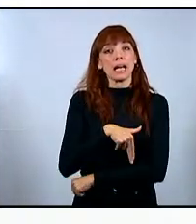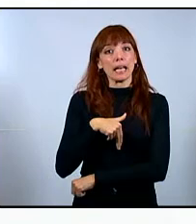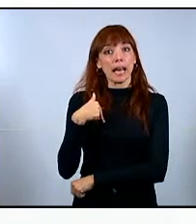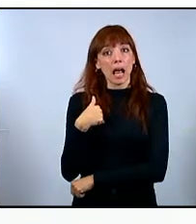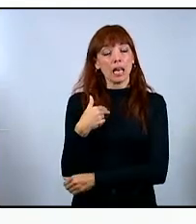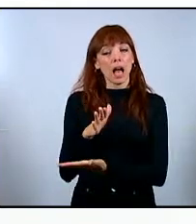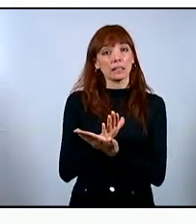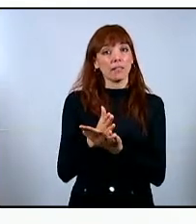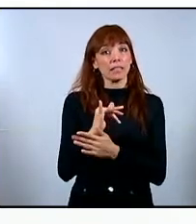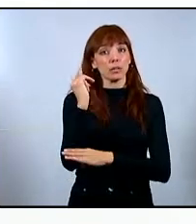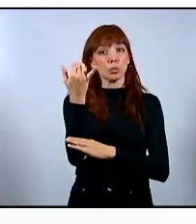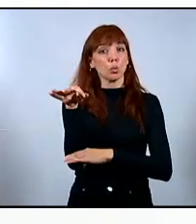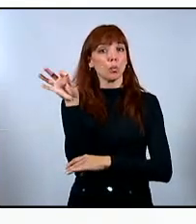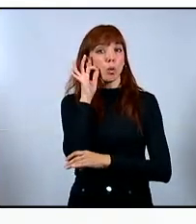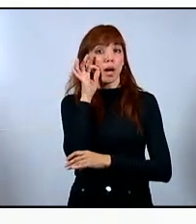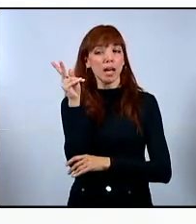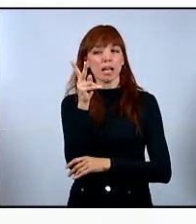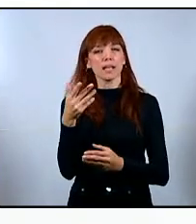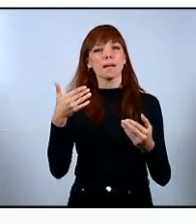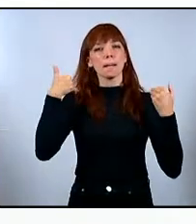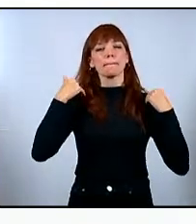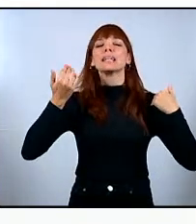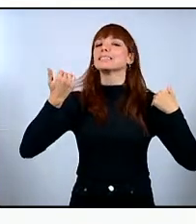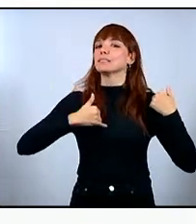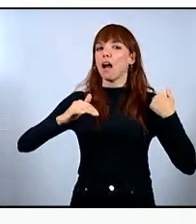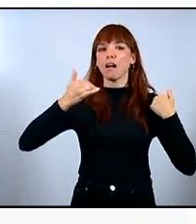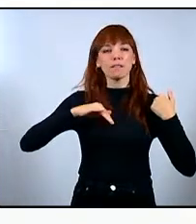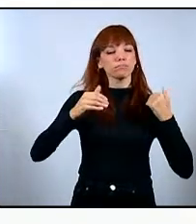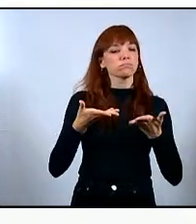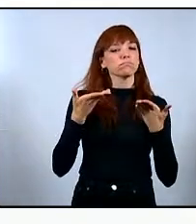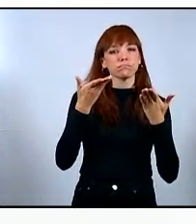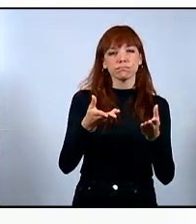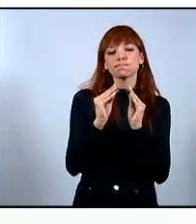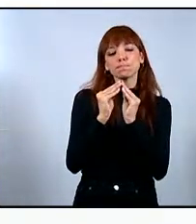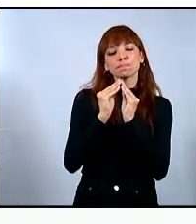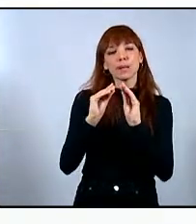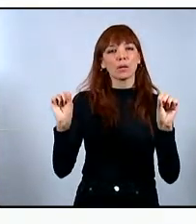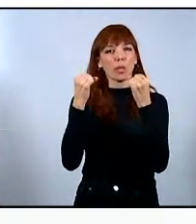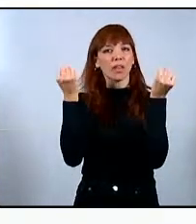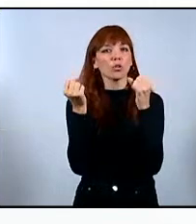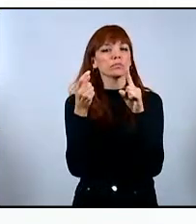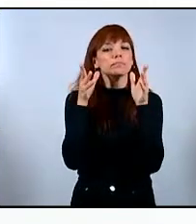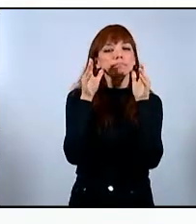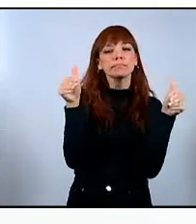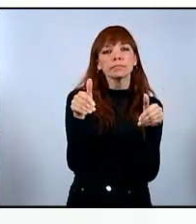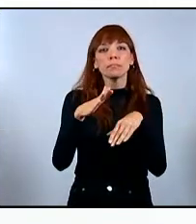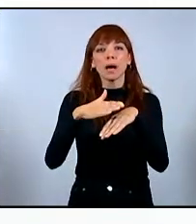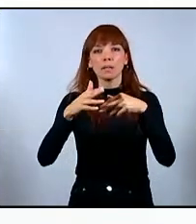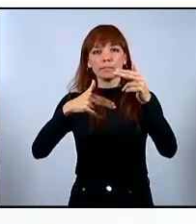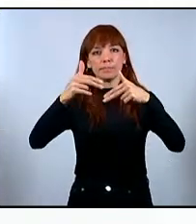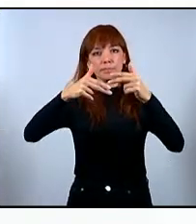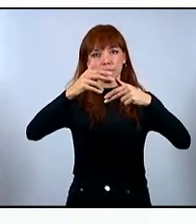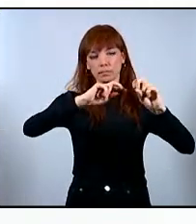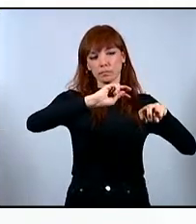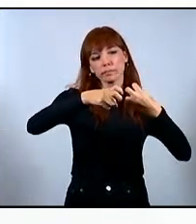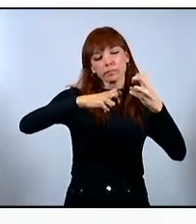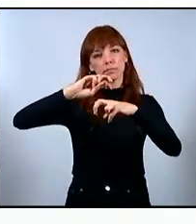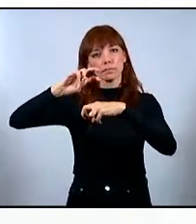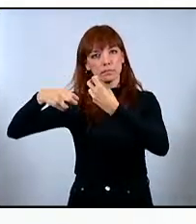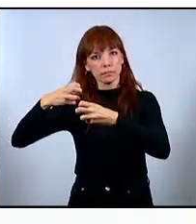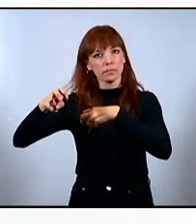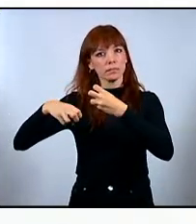de la Mujer de Extremadura, han iniciado las actuaciones necesarias para llevar a cabo las obras y las mejoras en